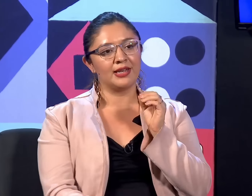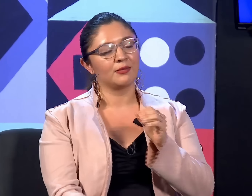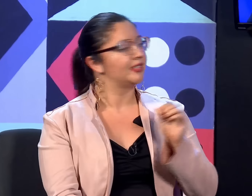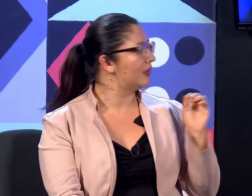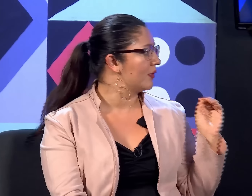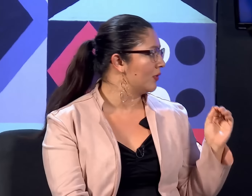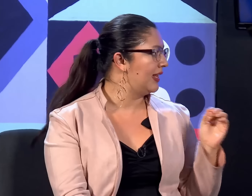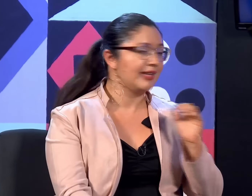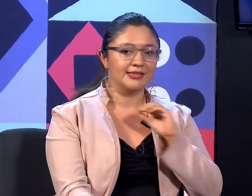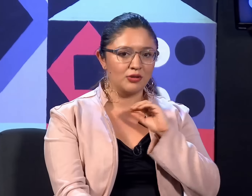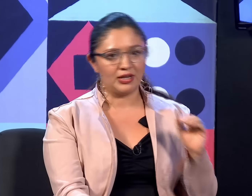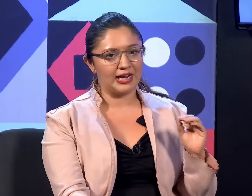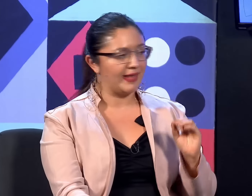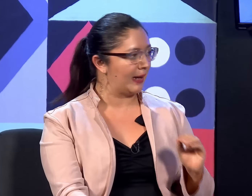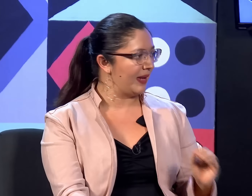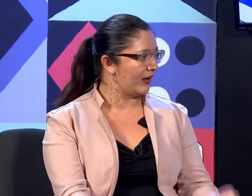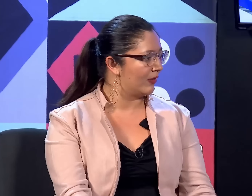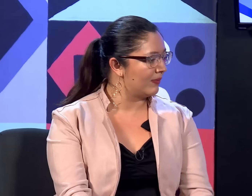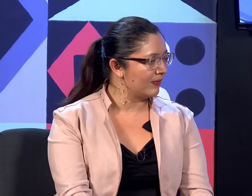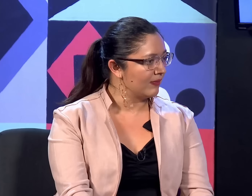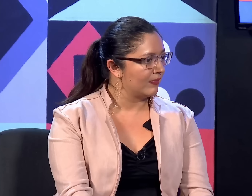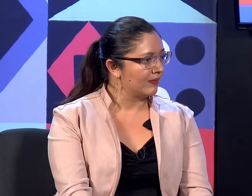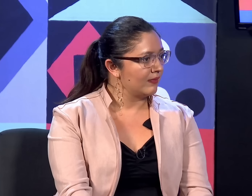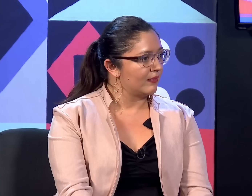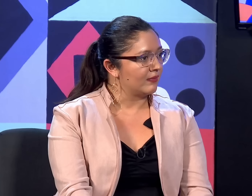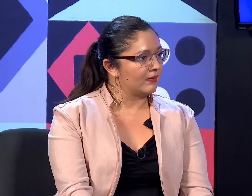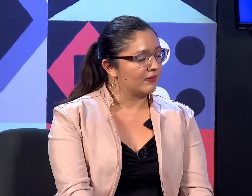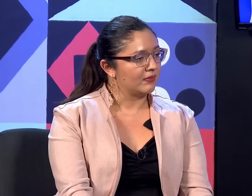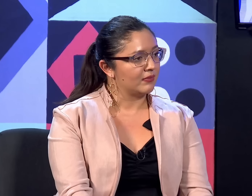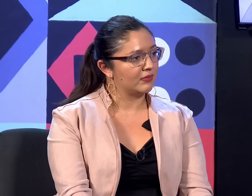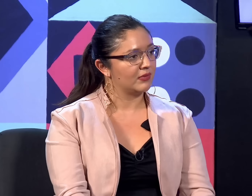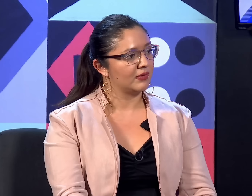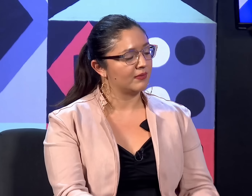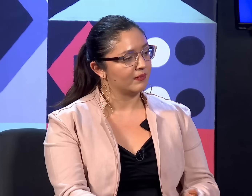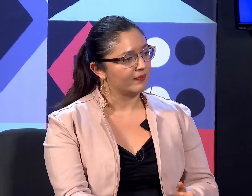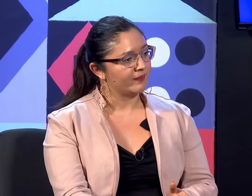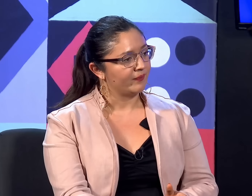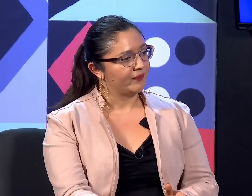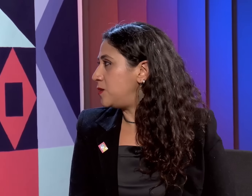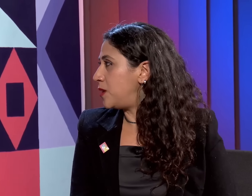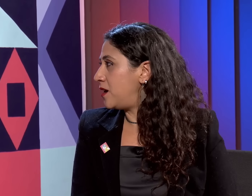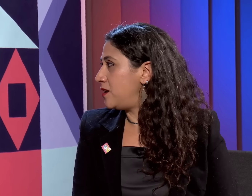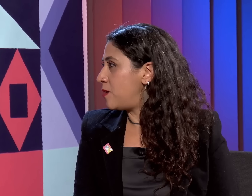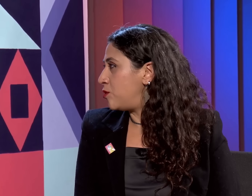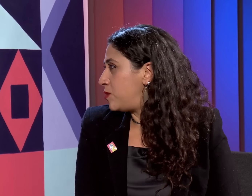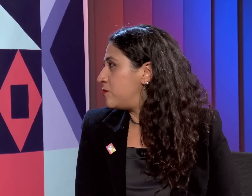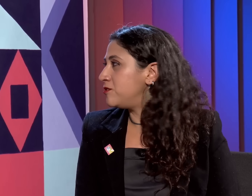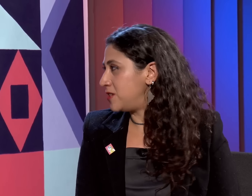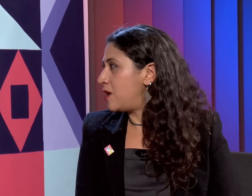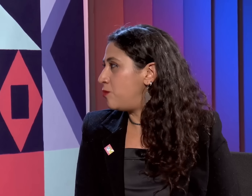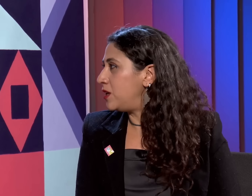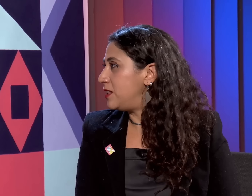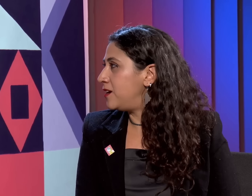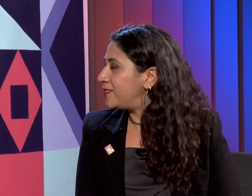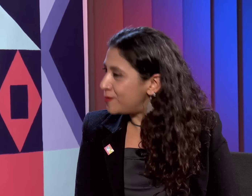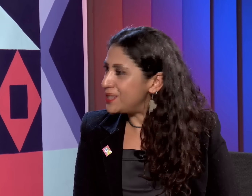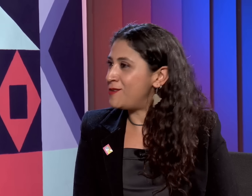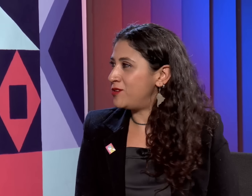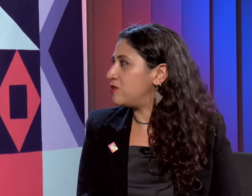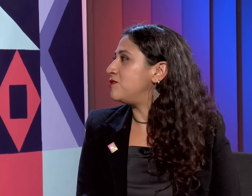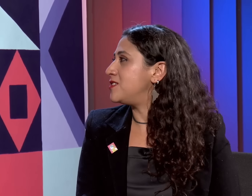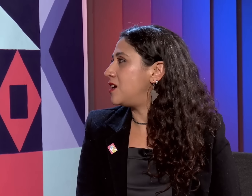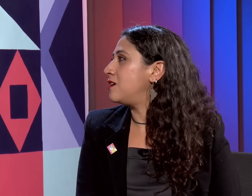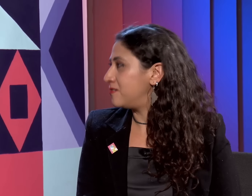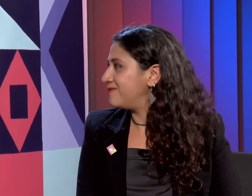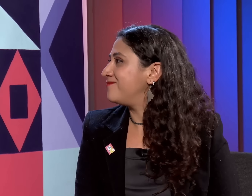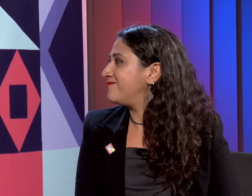Hoy tenemos esa oportunidad histórica de cambiarlo. Segundos. Salgamos a votar, salgamos a participar y apropiémonos de la política también del